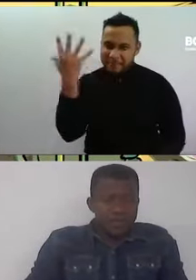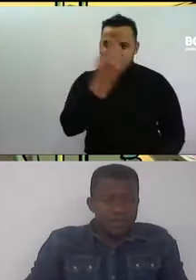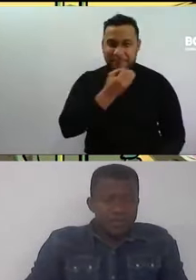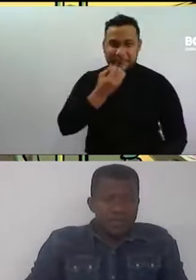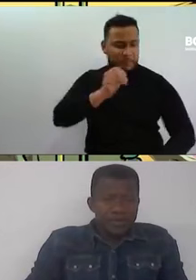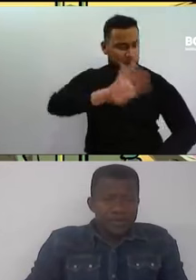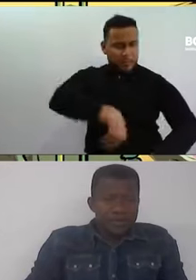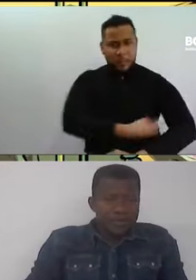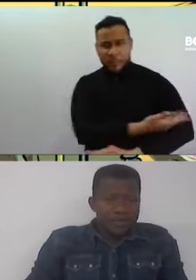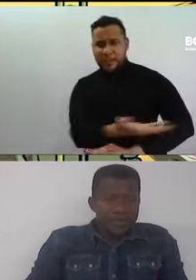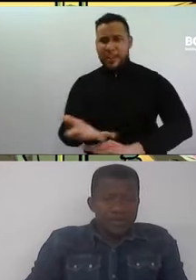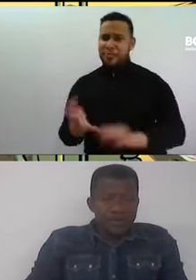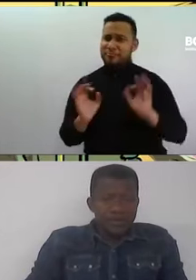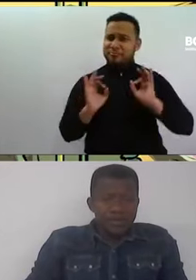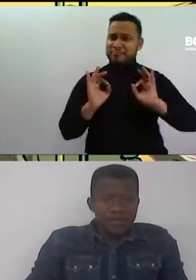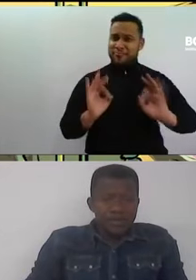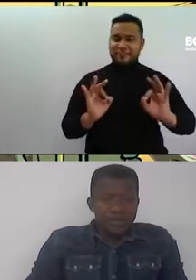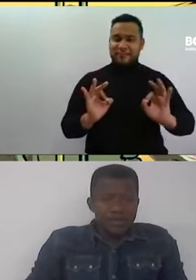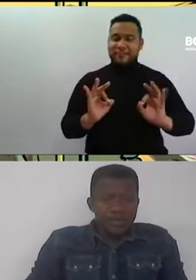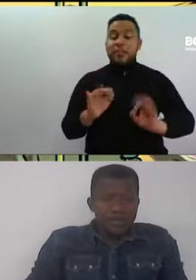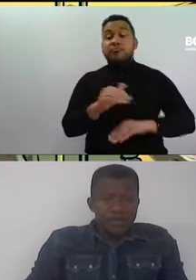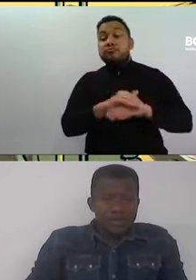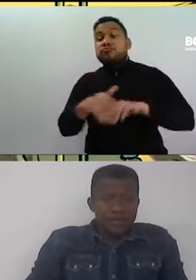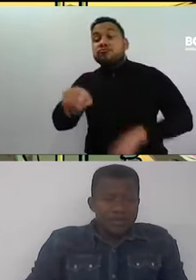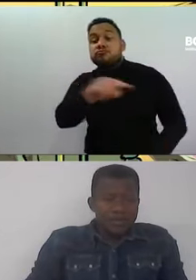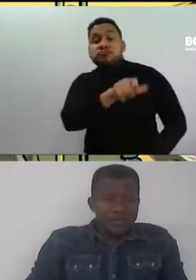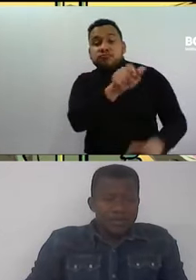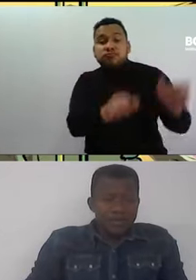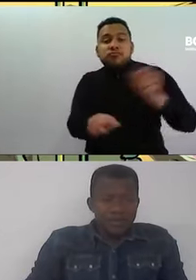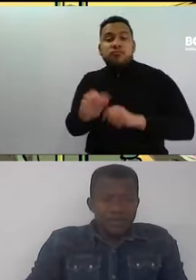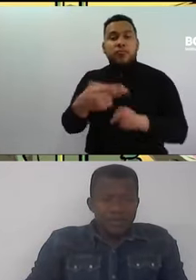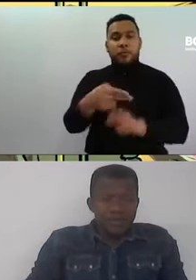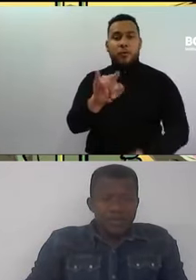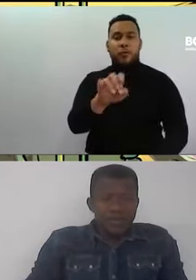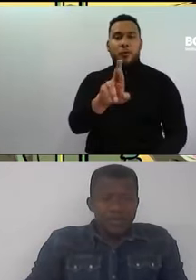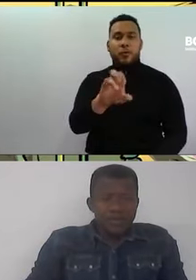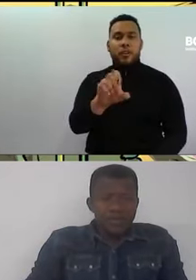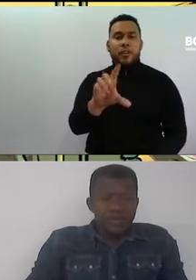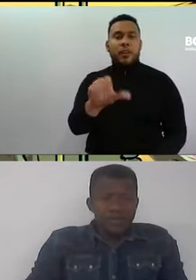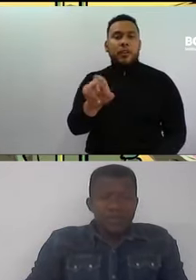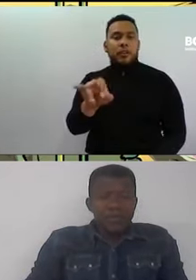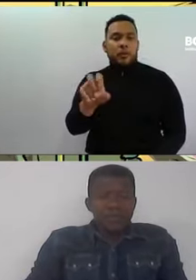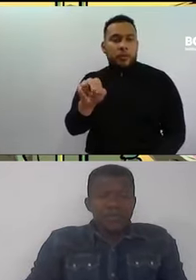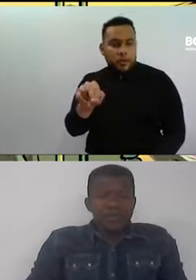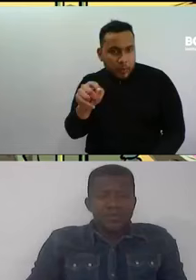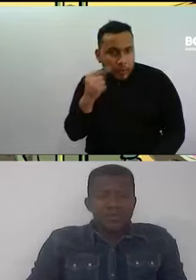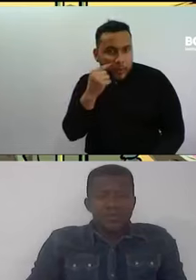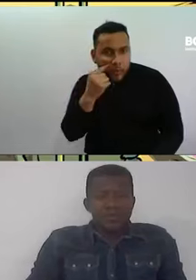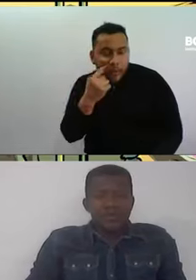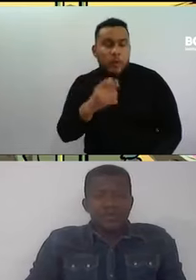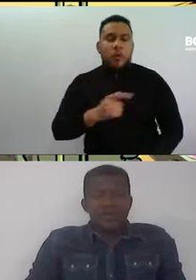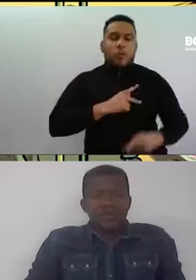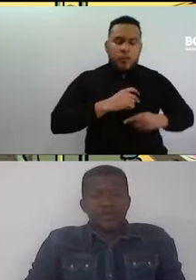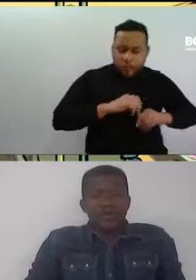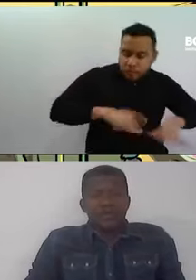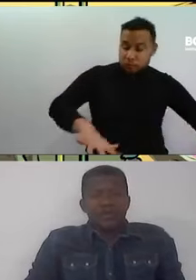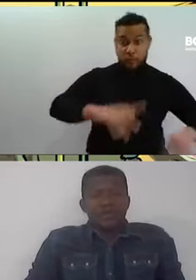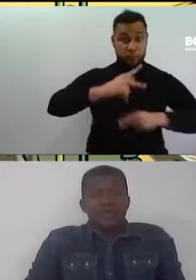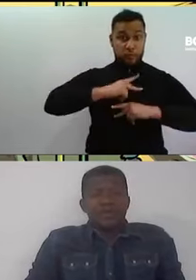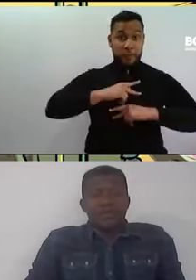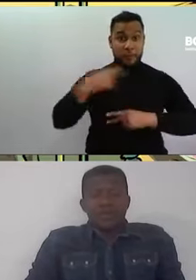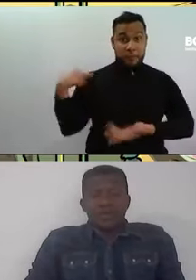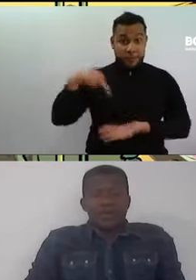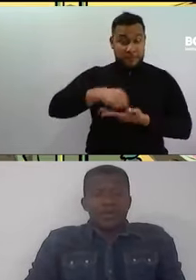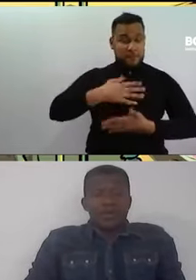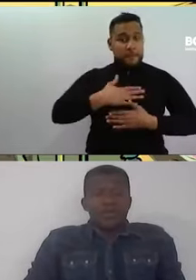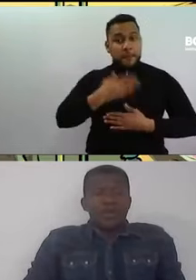poesía. Invito también a Uriel Cassiani con Juegos de Tiniebla propia de su autoría. Uriel,